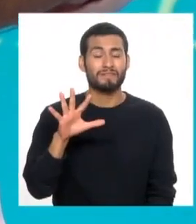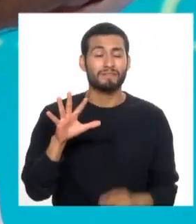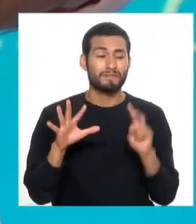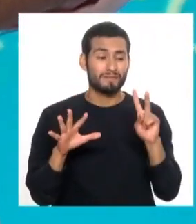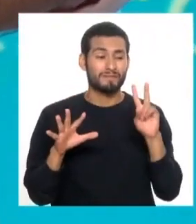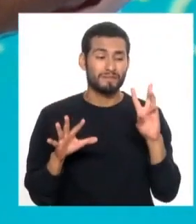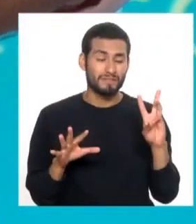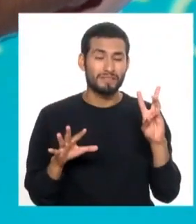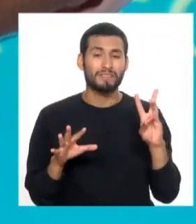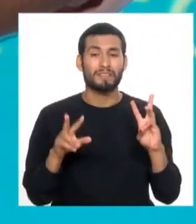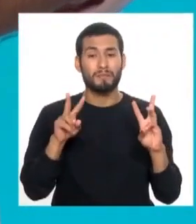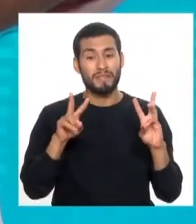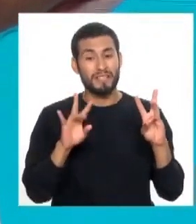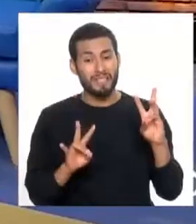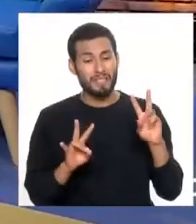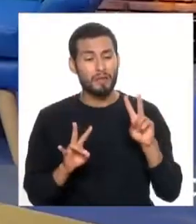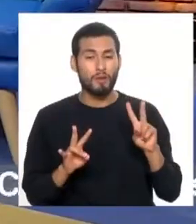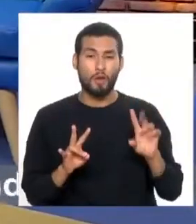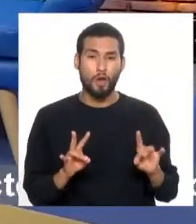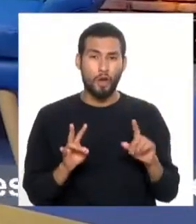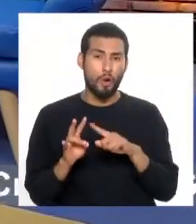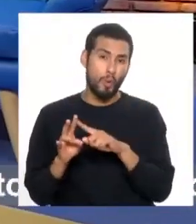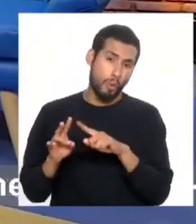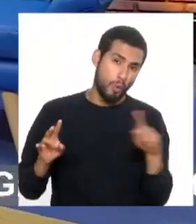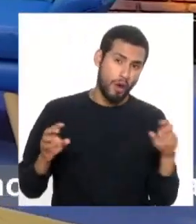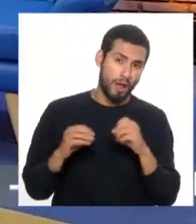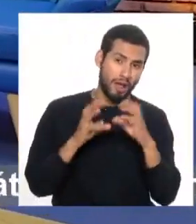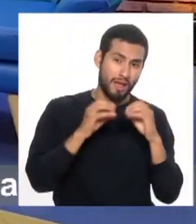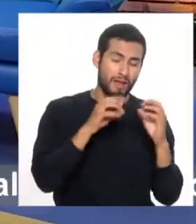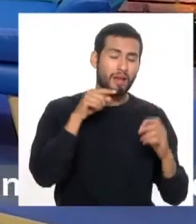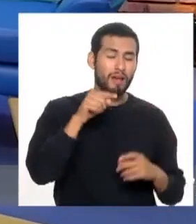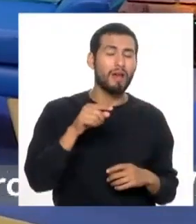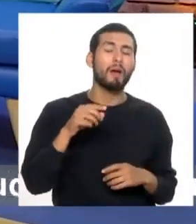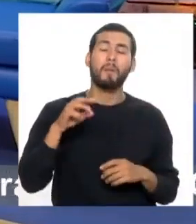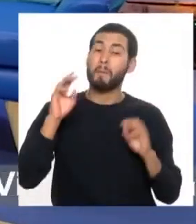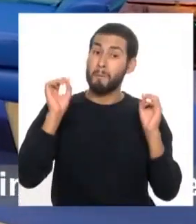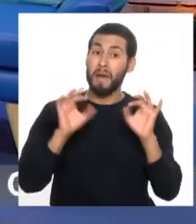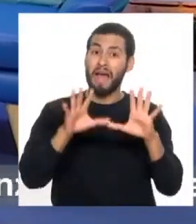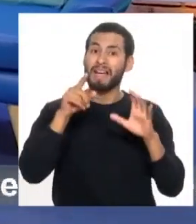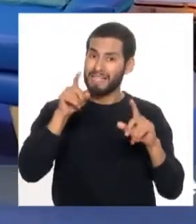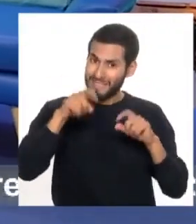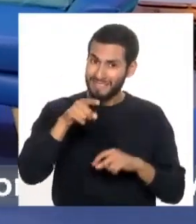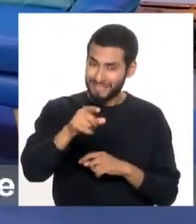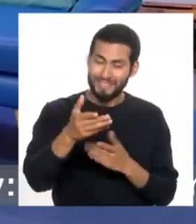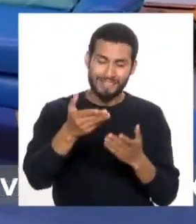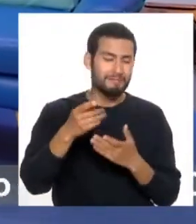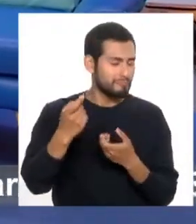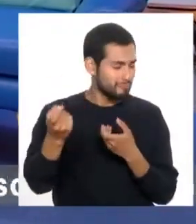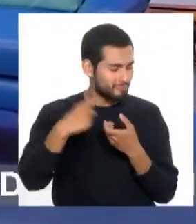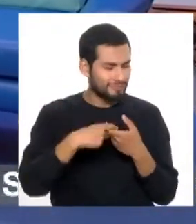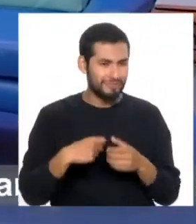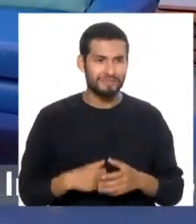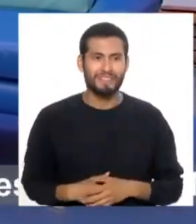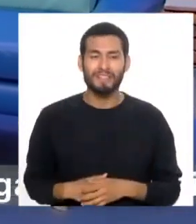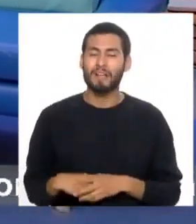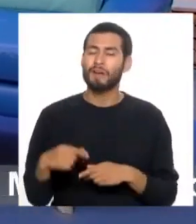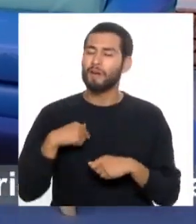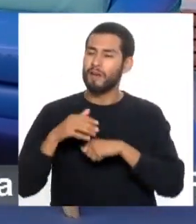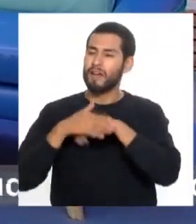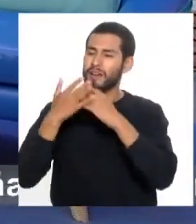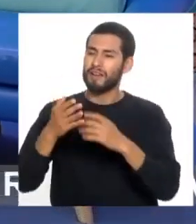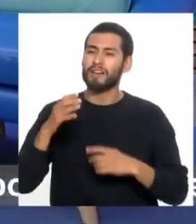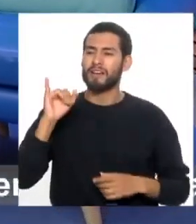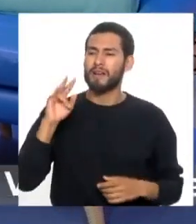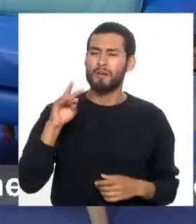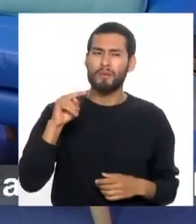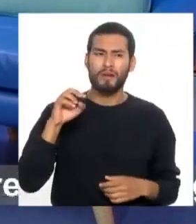Y 28 de mayo, magia te necesita y yo estoy seguro que va a contar contigo. Bueno, yo quiero saludar a mi queridísima amiga